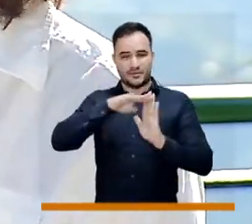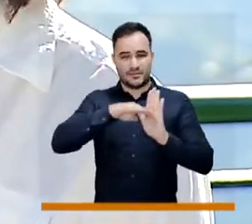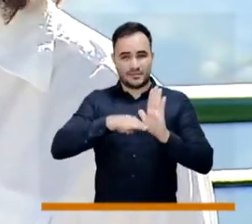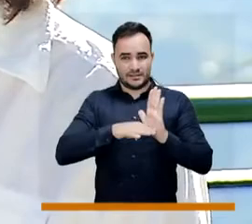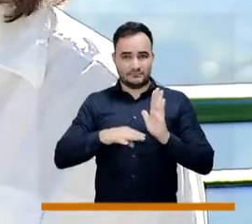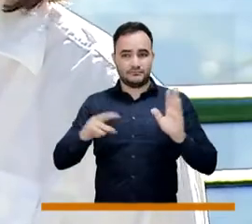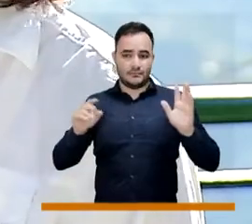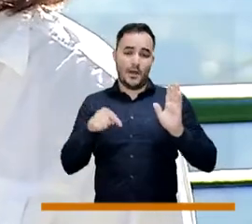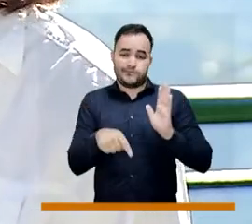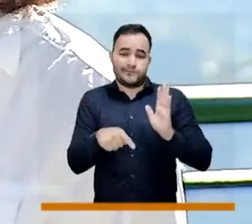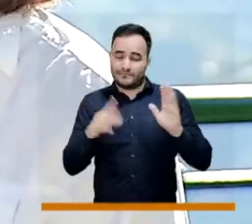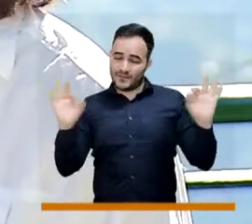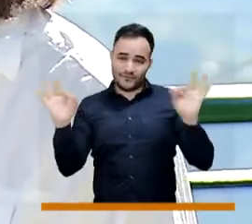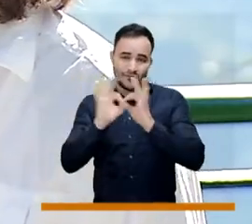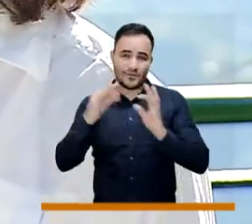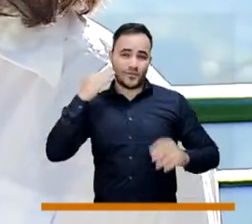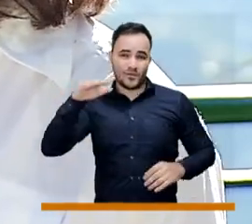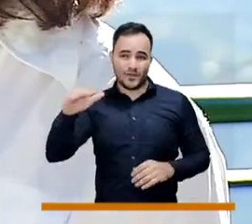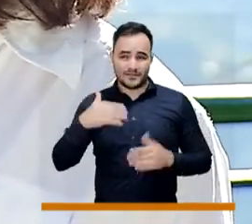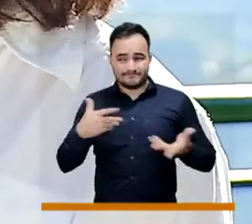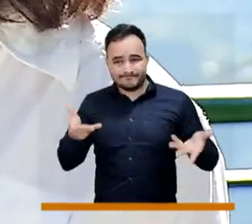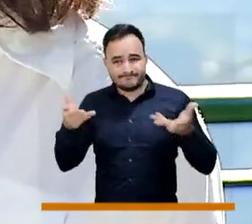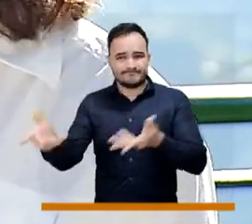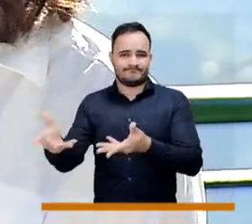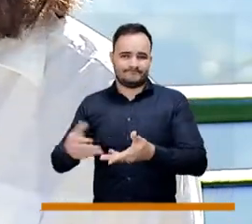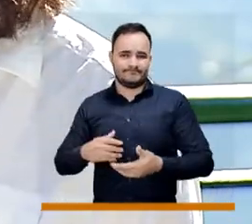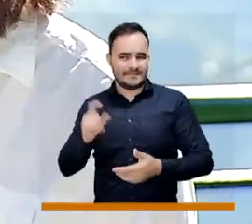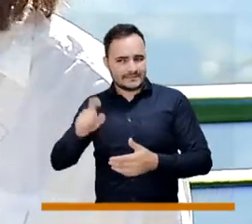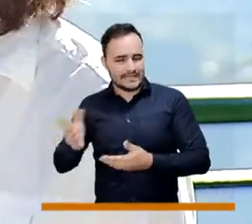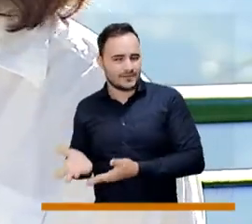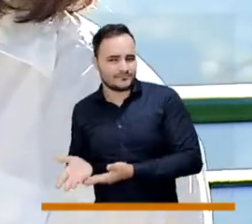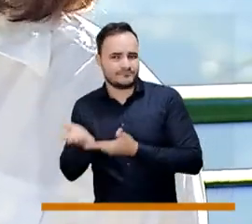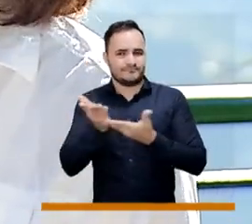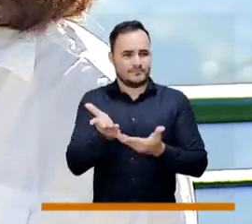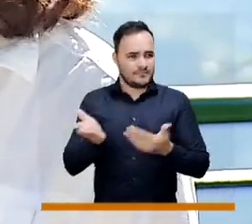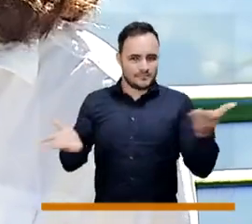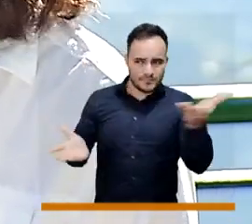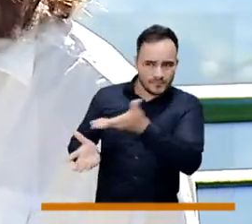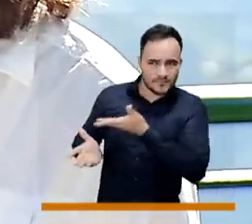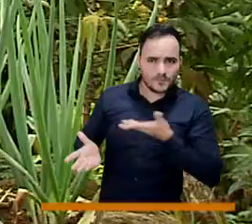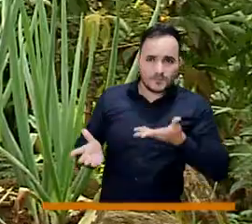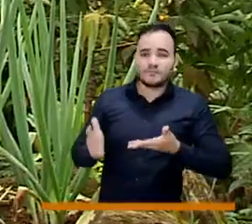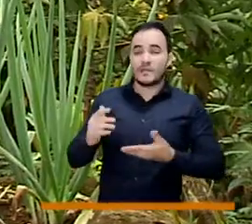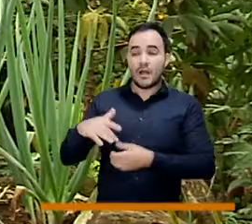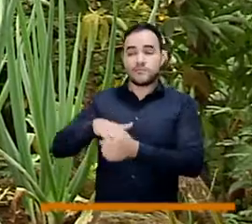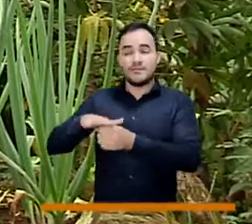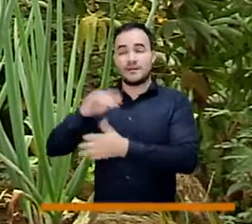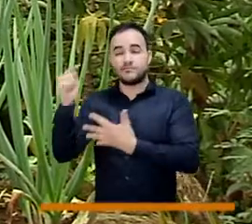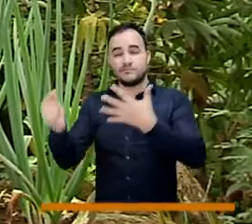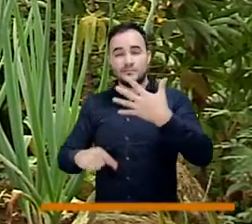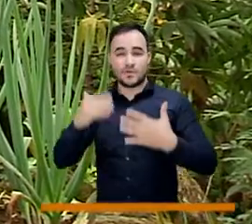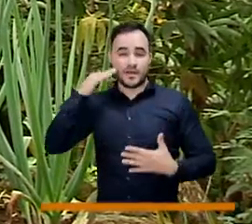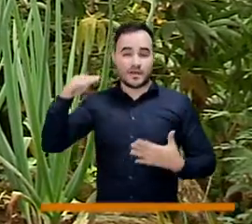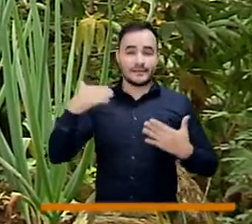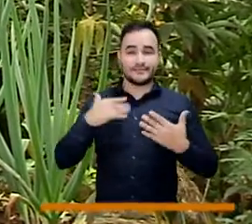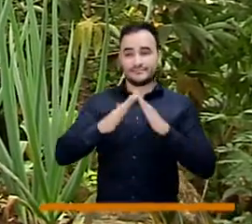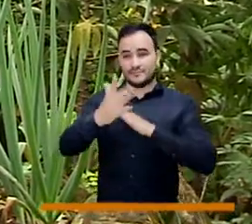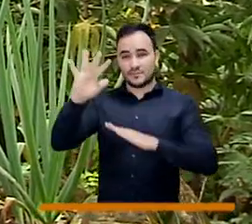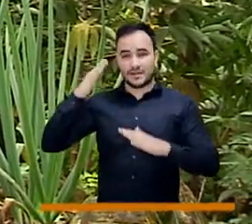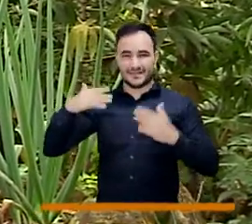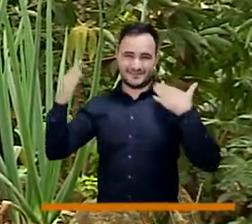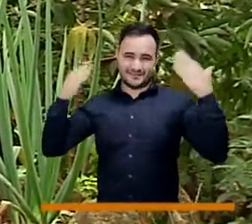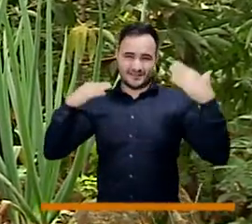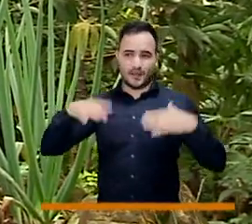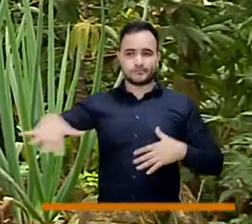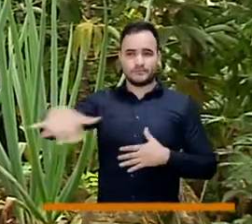de la política y es precisamente que estamos visibilizando cómo las condiciones de las mujeres rurales y campesinas